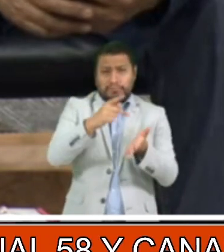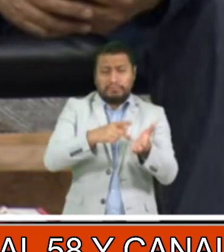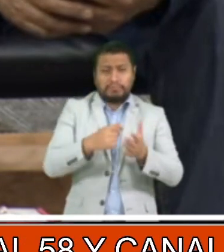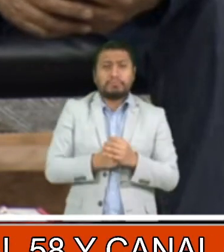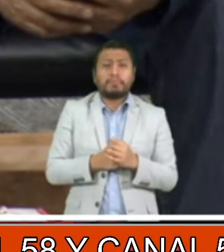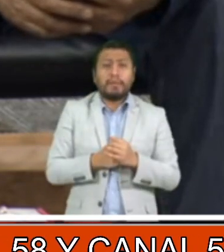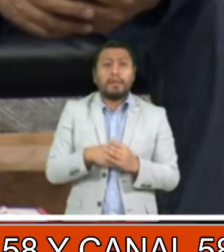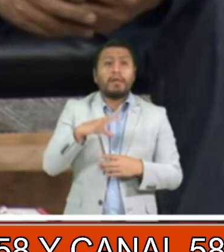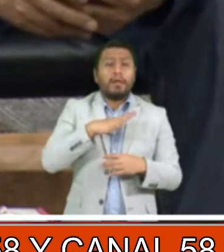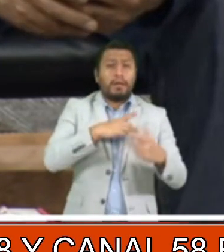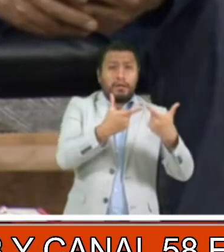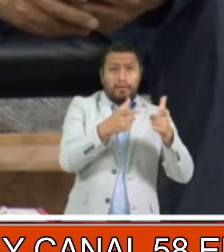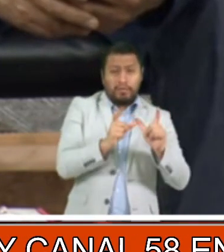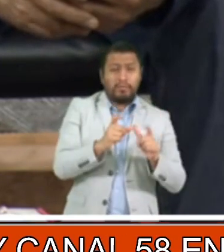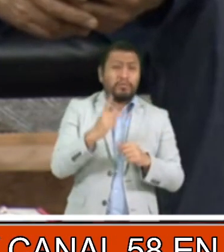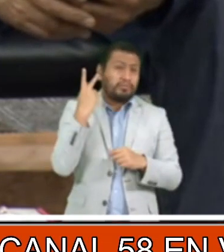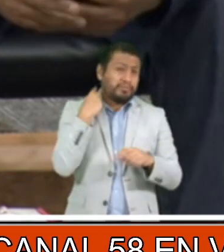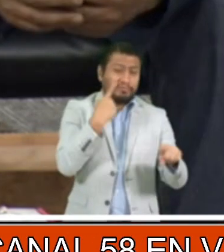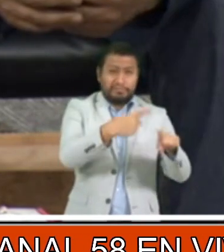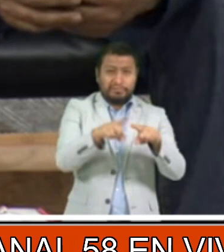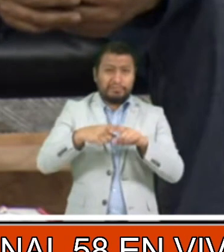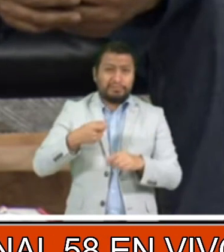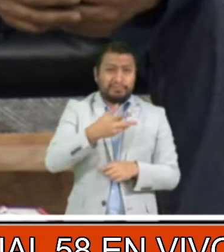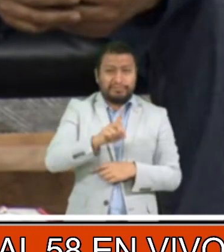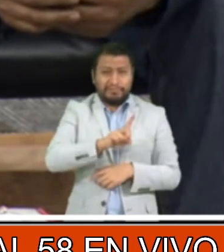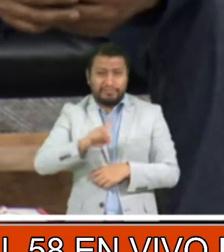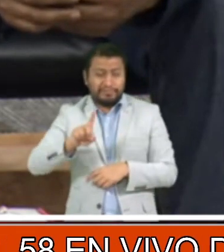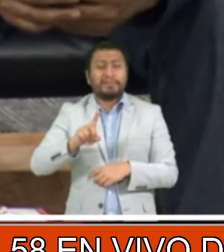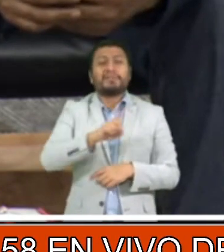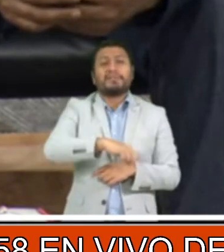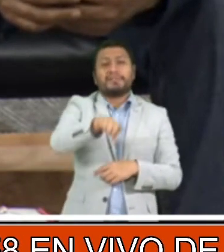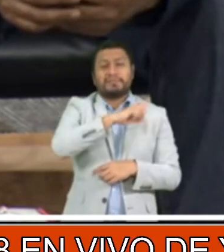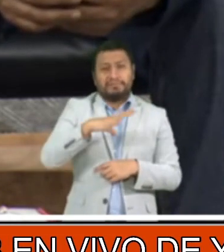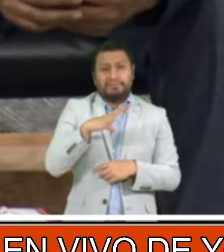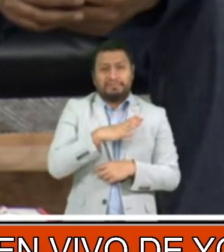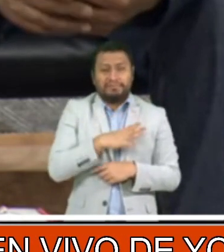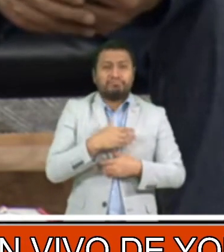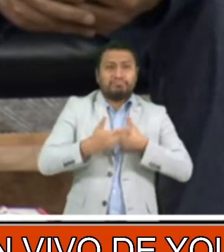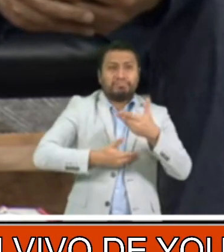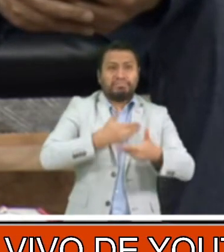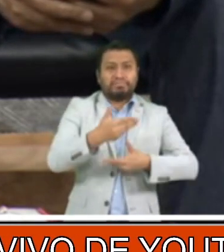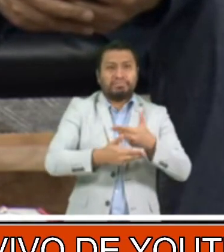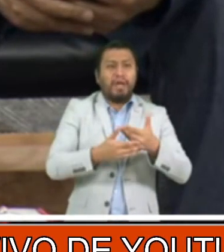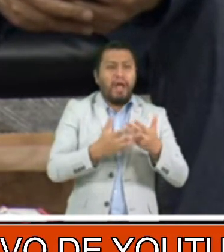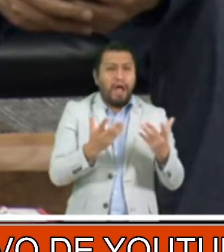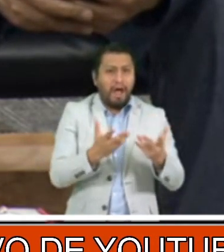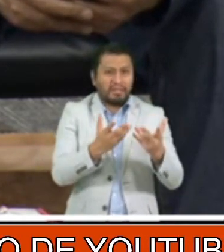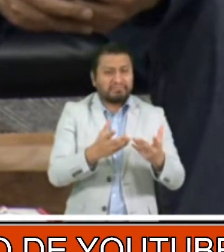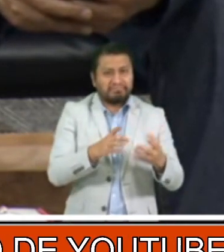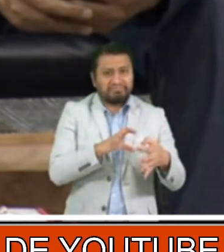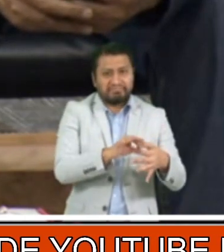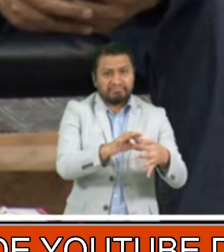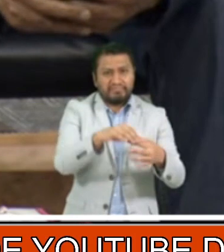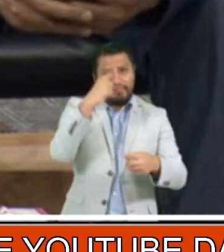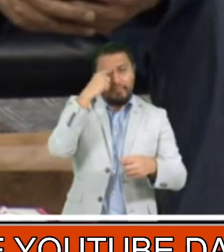concertada, los partidos de la derecha y los conservadores han tenido una actitud cronométrica y sincronizada para desestimar la